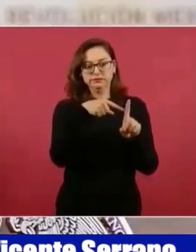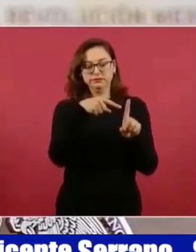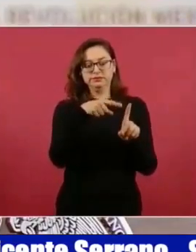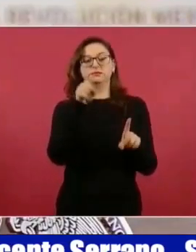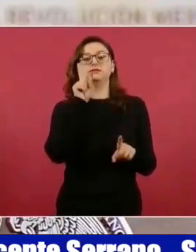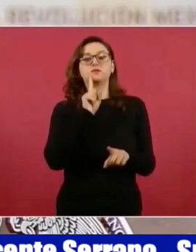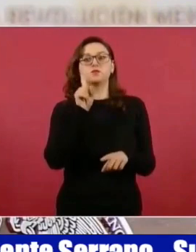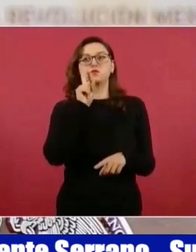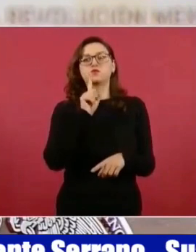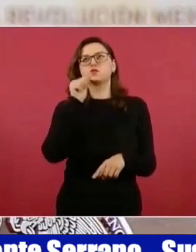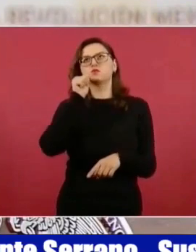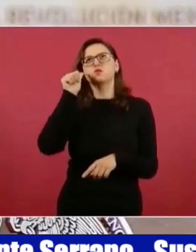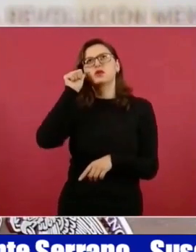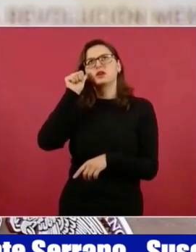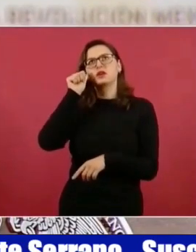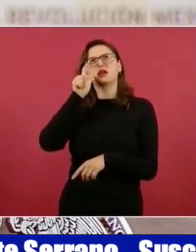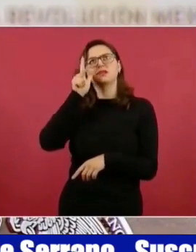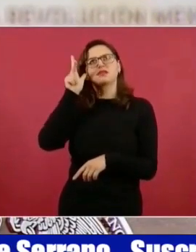decía ayer o antier,